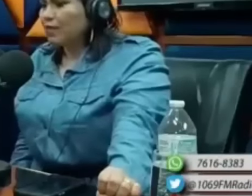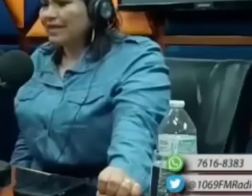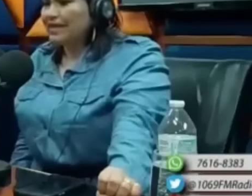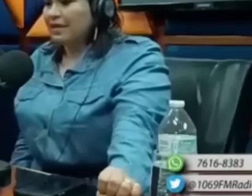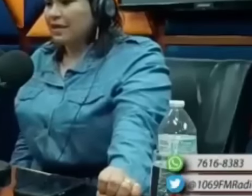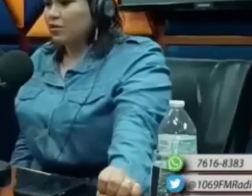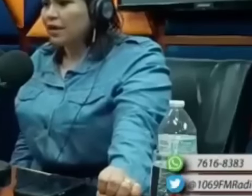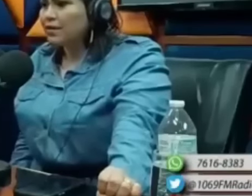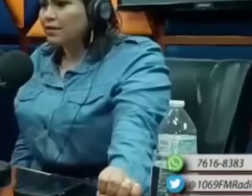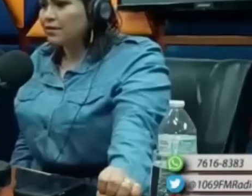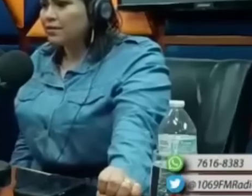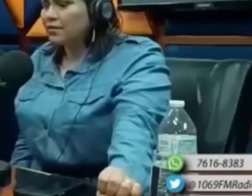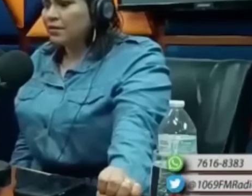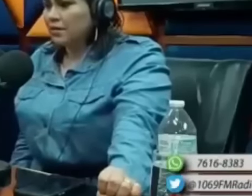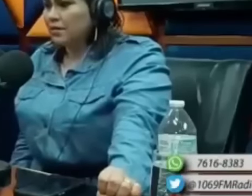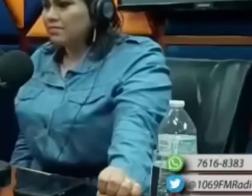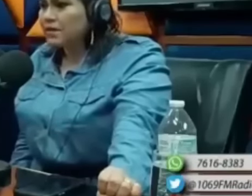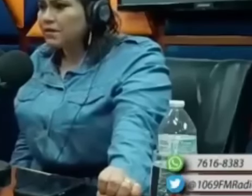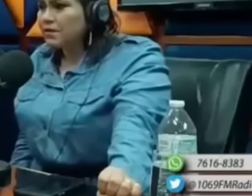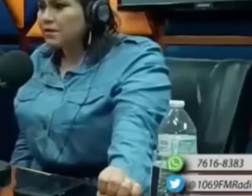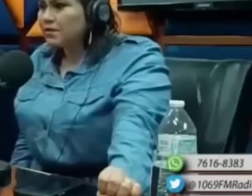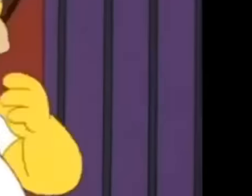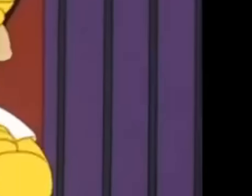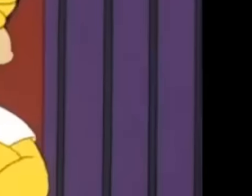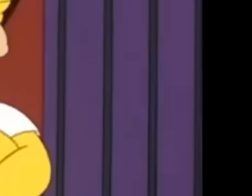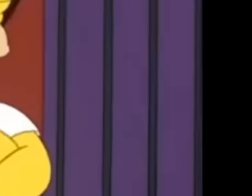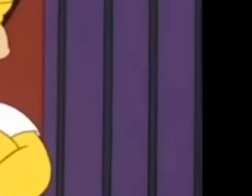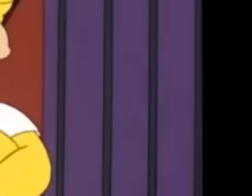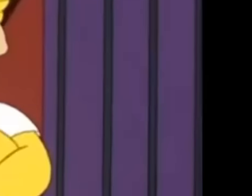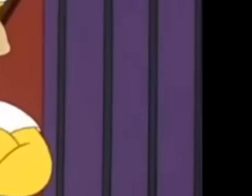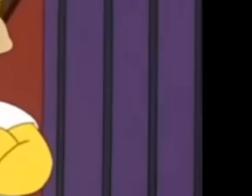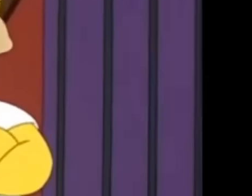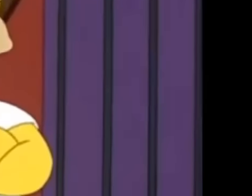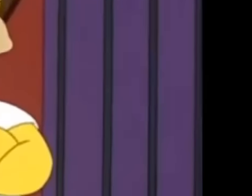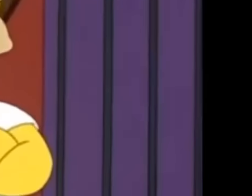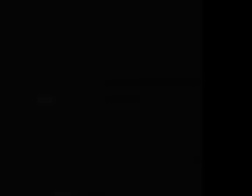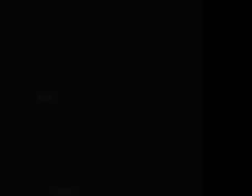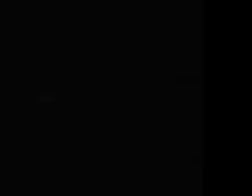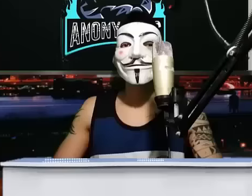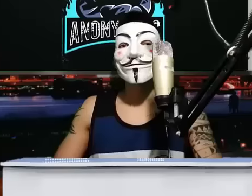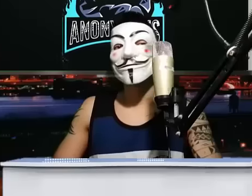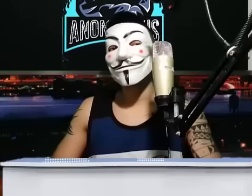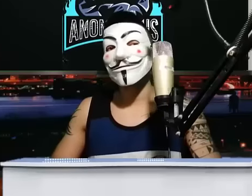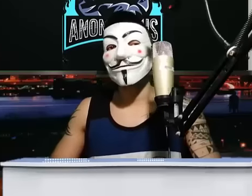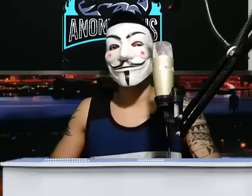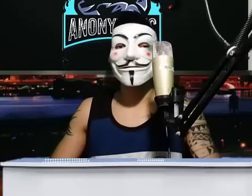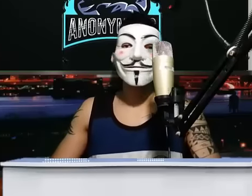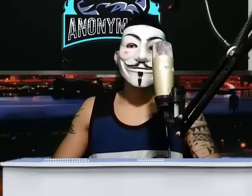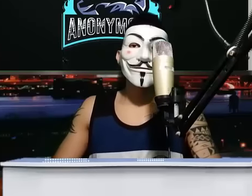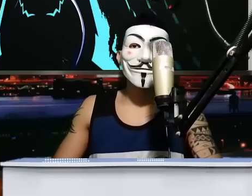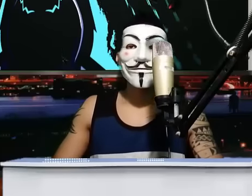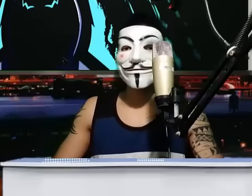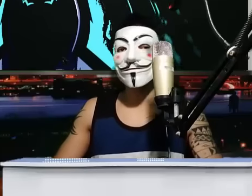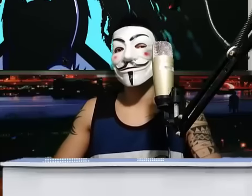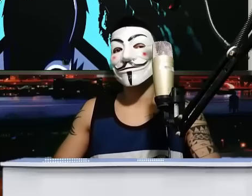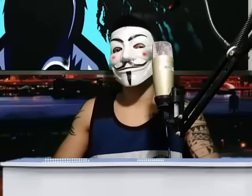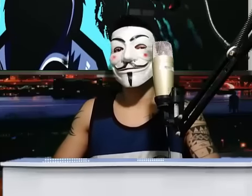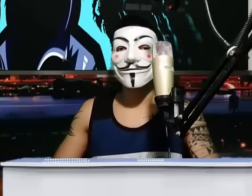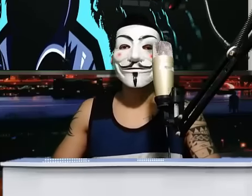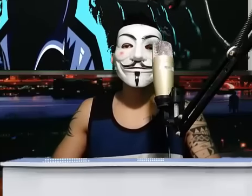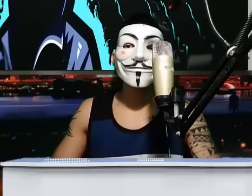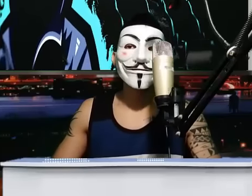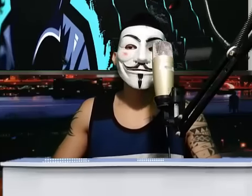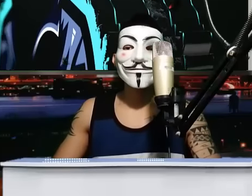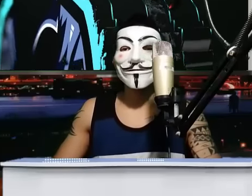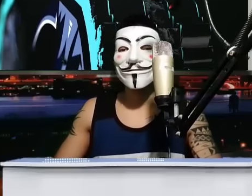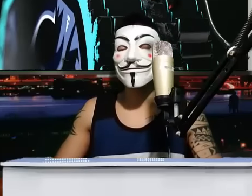somos un país de ignorantes, de imbéciles. ¡Qué vergüenza! Dice, señores, el cerote Deportivo Cuadra